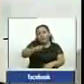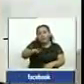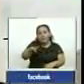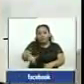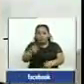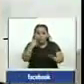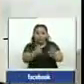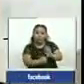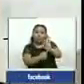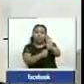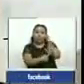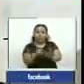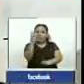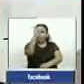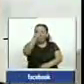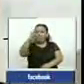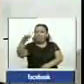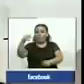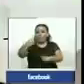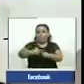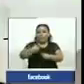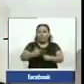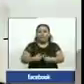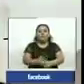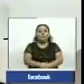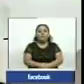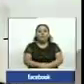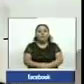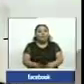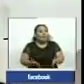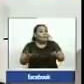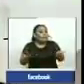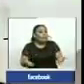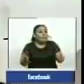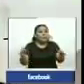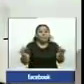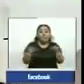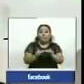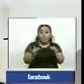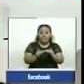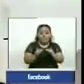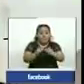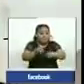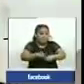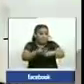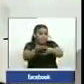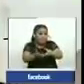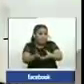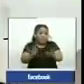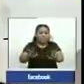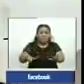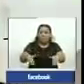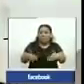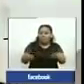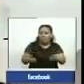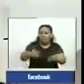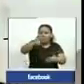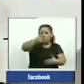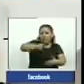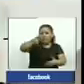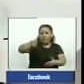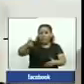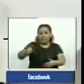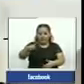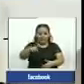esta exhibición de la República Popular de China. Así es también, pues queremos comentarles que durante los primeros meses de